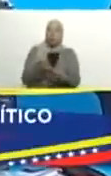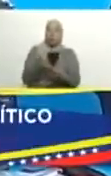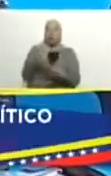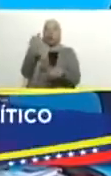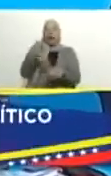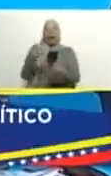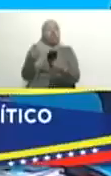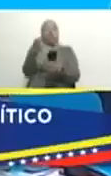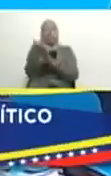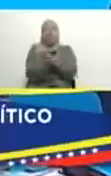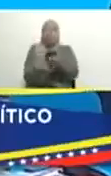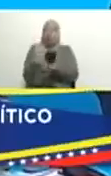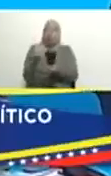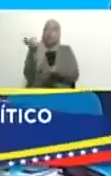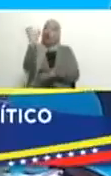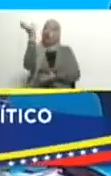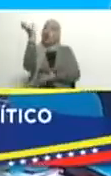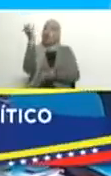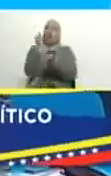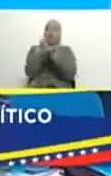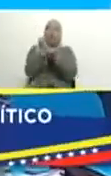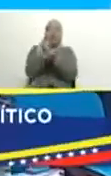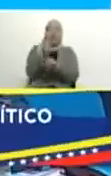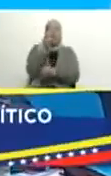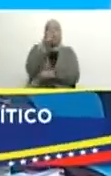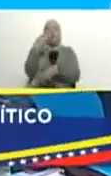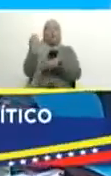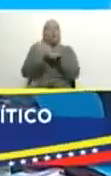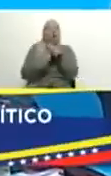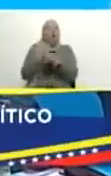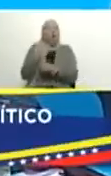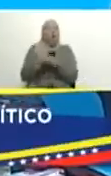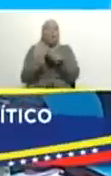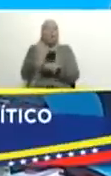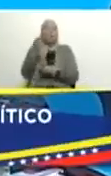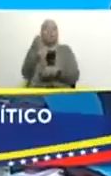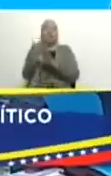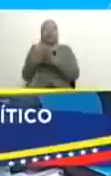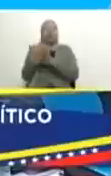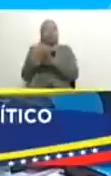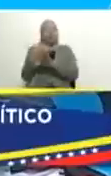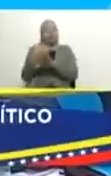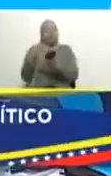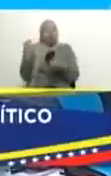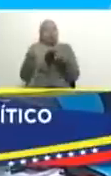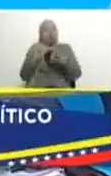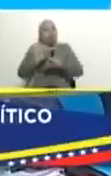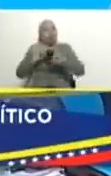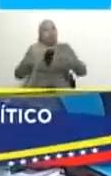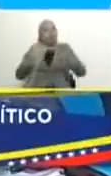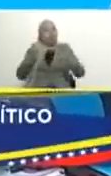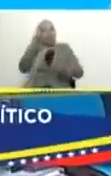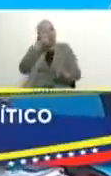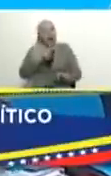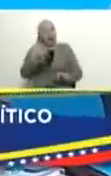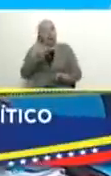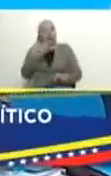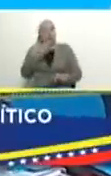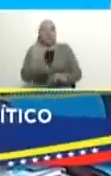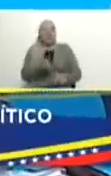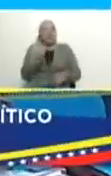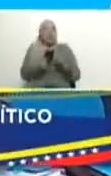pueblo, con su vulnerabilidad. Sobre cómo vamos a terminar este año, presidente, siempre con el mejor de los optimismos por el futuro